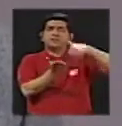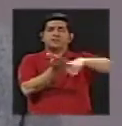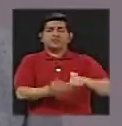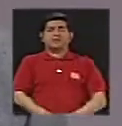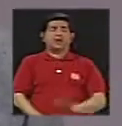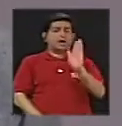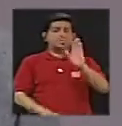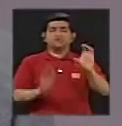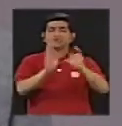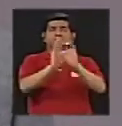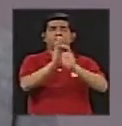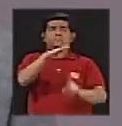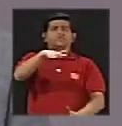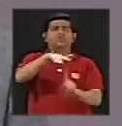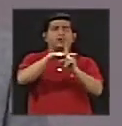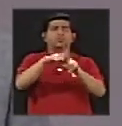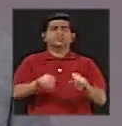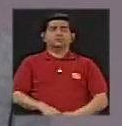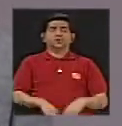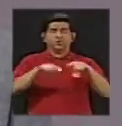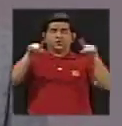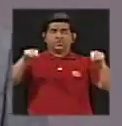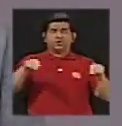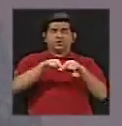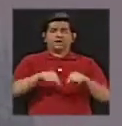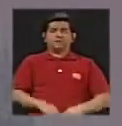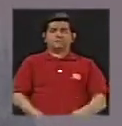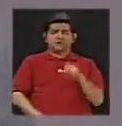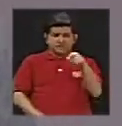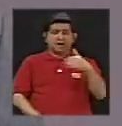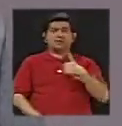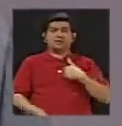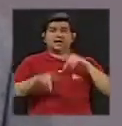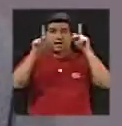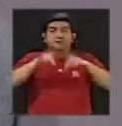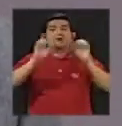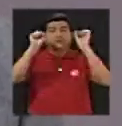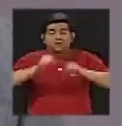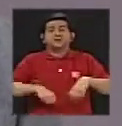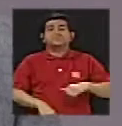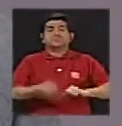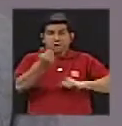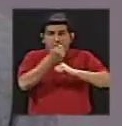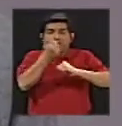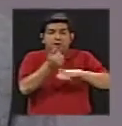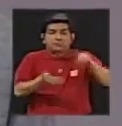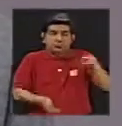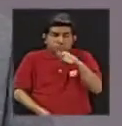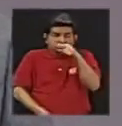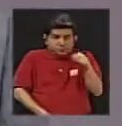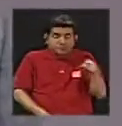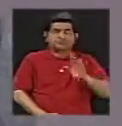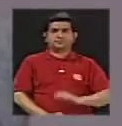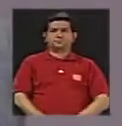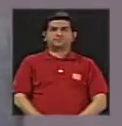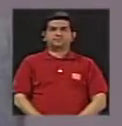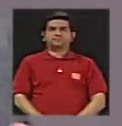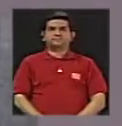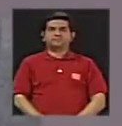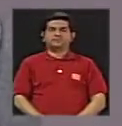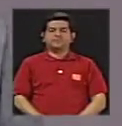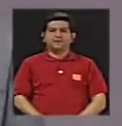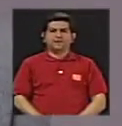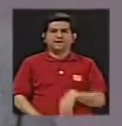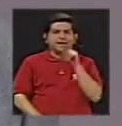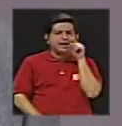su fotografía y la casilla correspondiente y mucha gente puede votar por él. Entonces, lo que ha